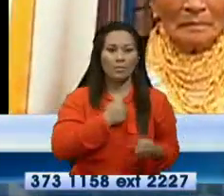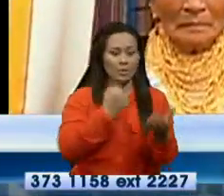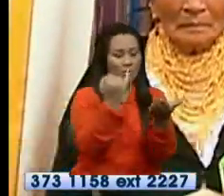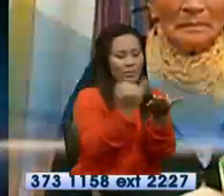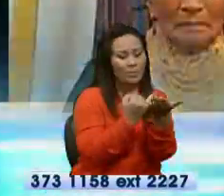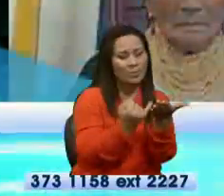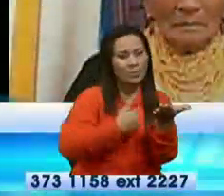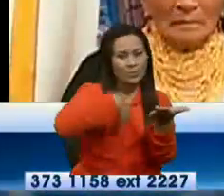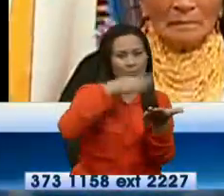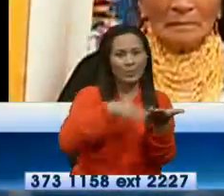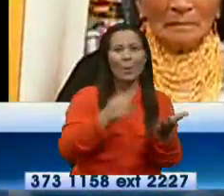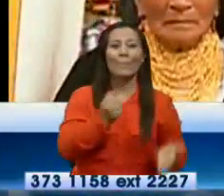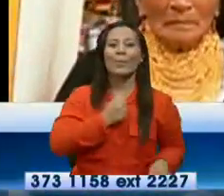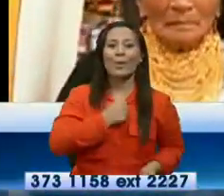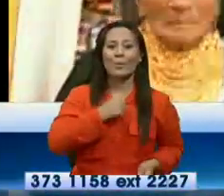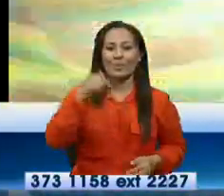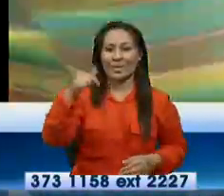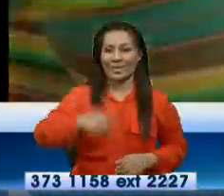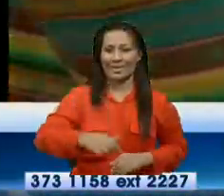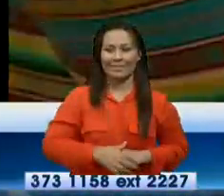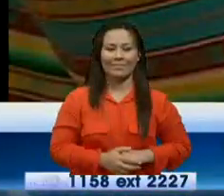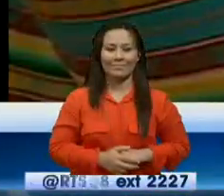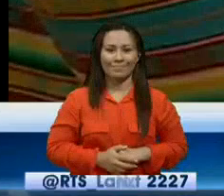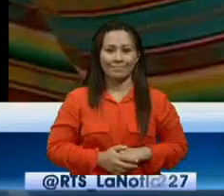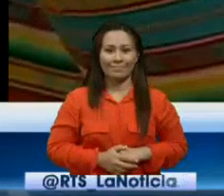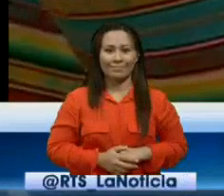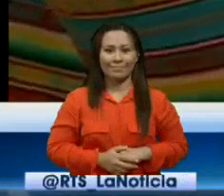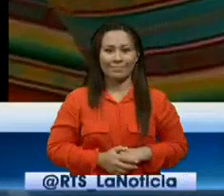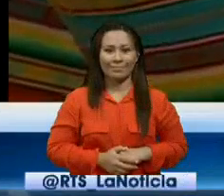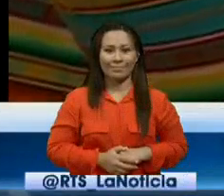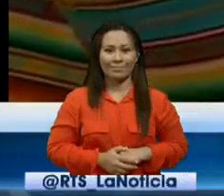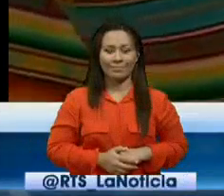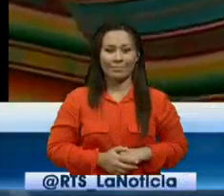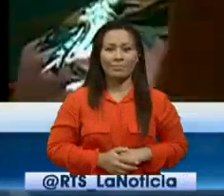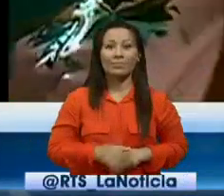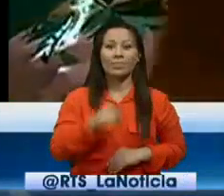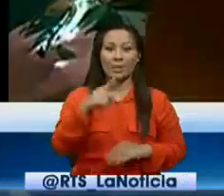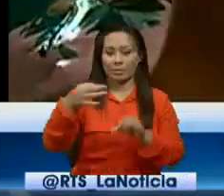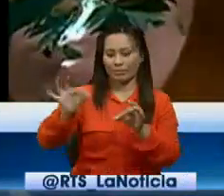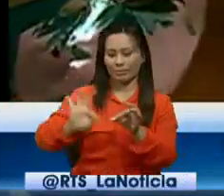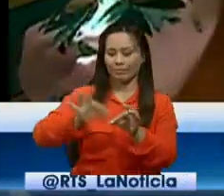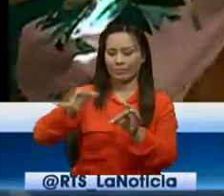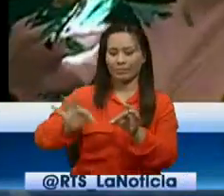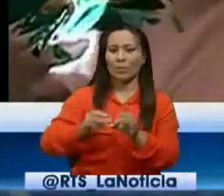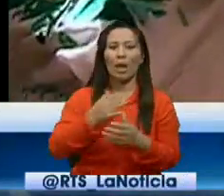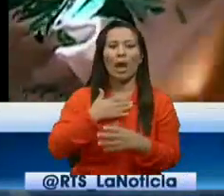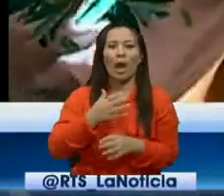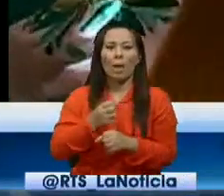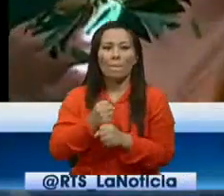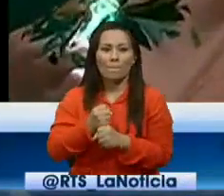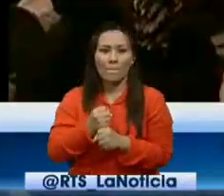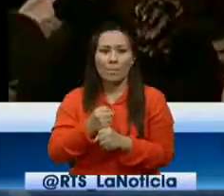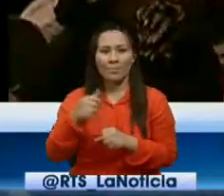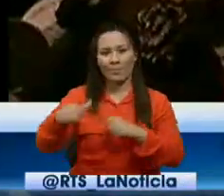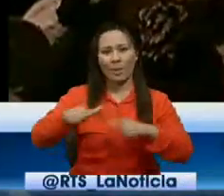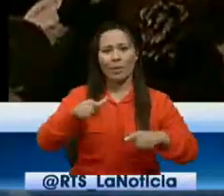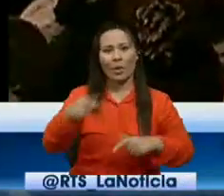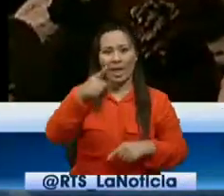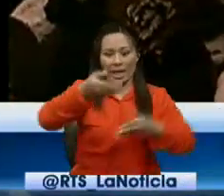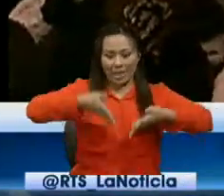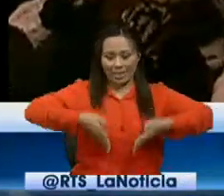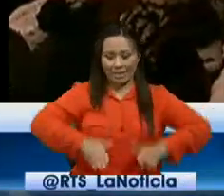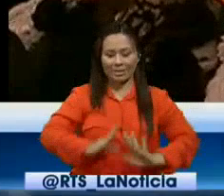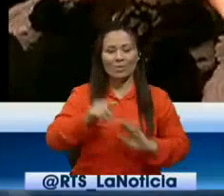diseños sean de aquí, auténticos de Otavalo. Uriguaita Campo dice que está tan aferrada al lugar que se podría decir nació en esta